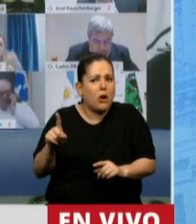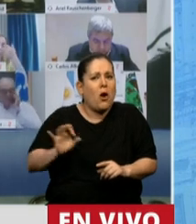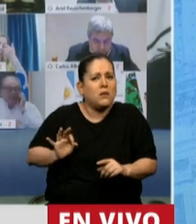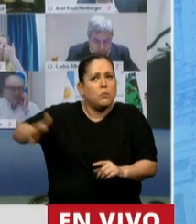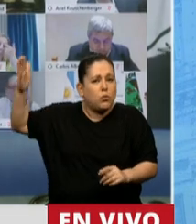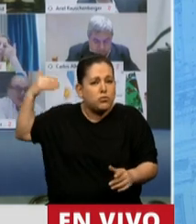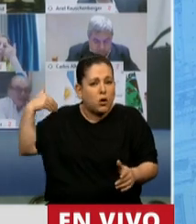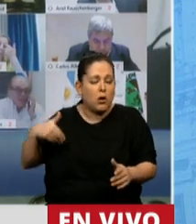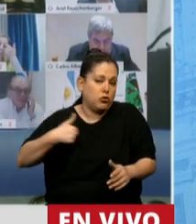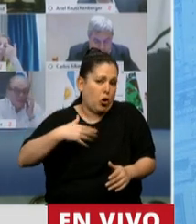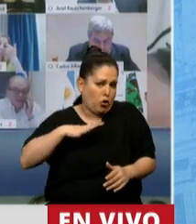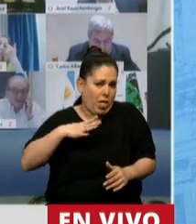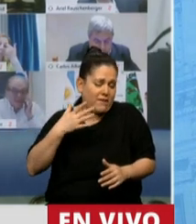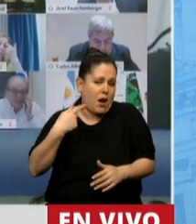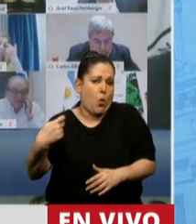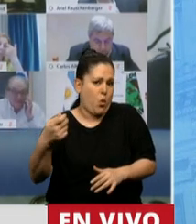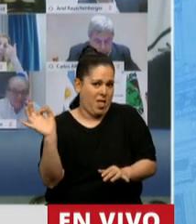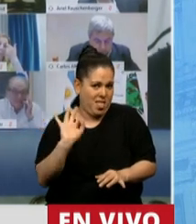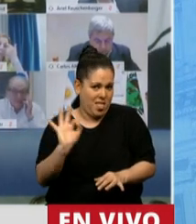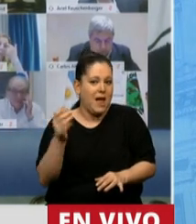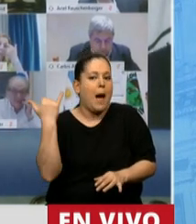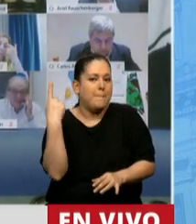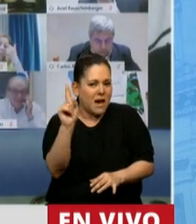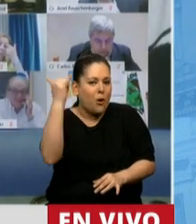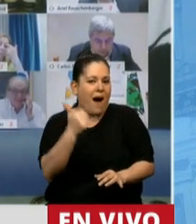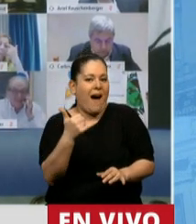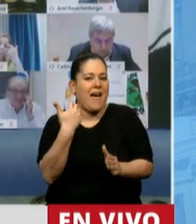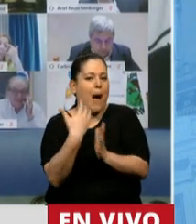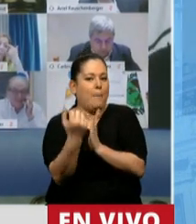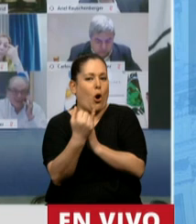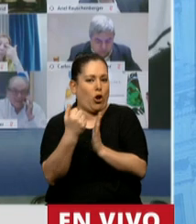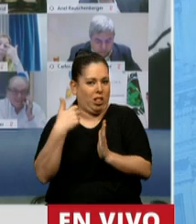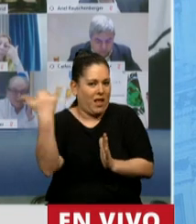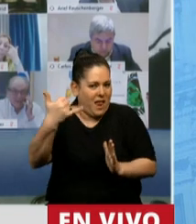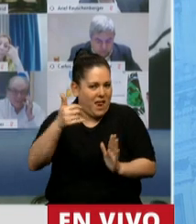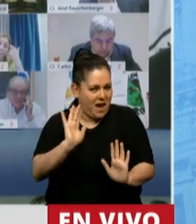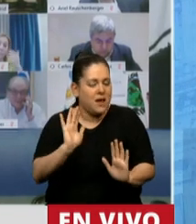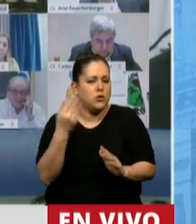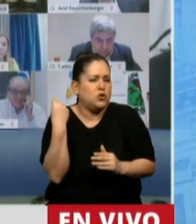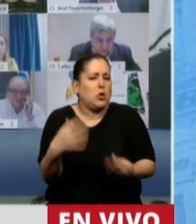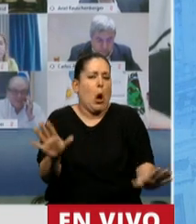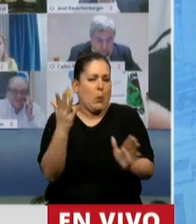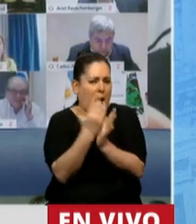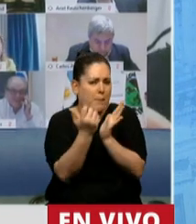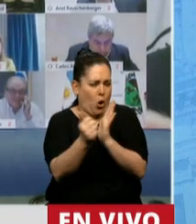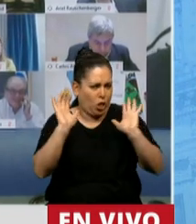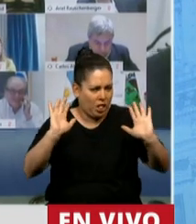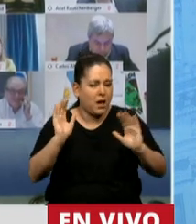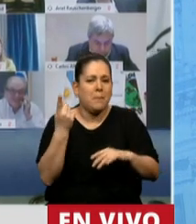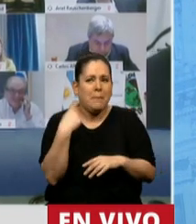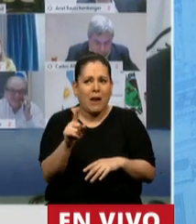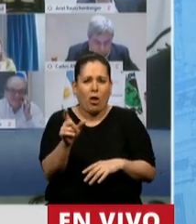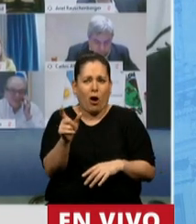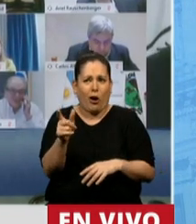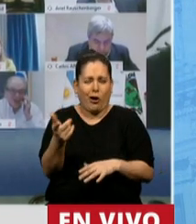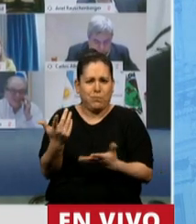aportamos porque no estoy jubilado y tengo aportes para tirar para arriba no pero la concesión graciosa para el